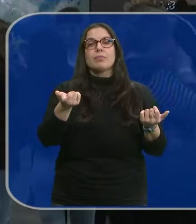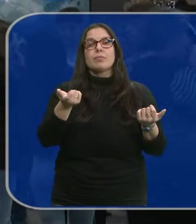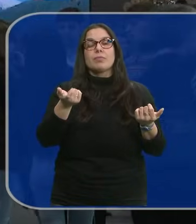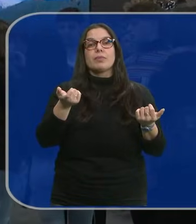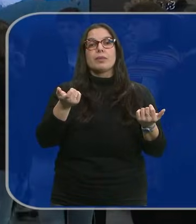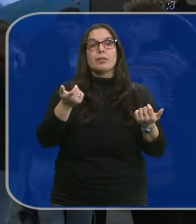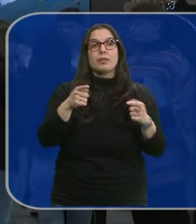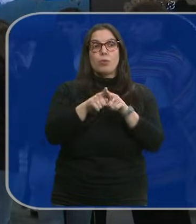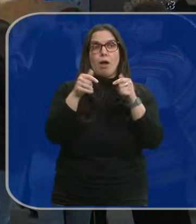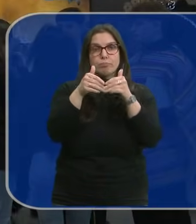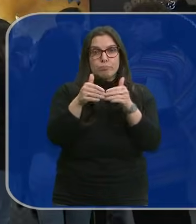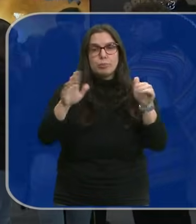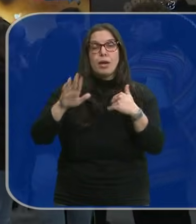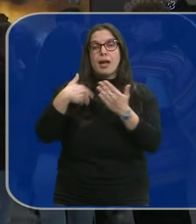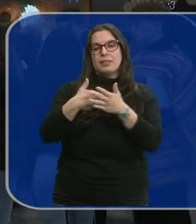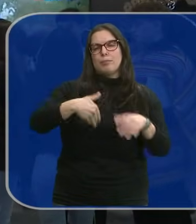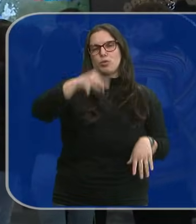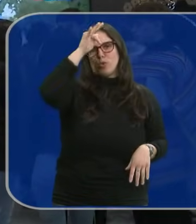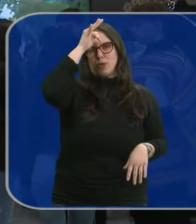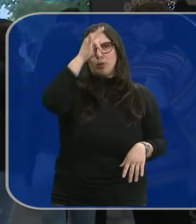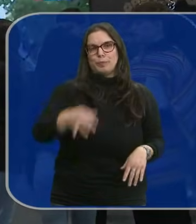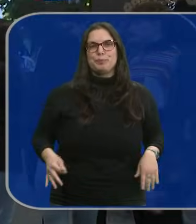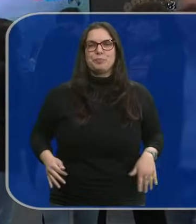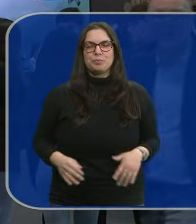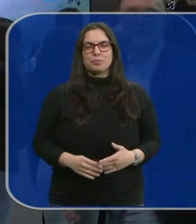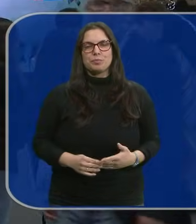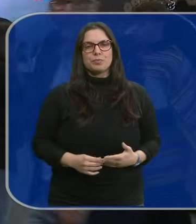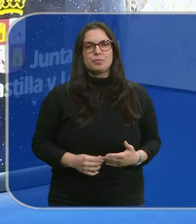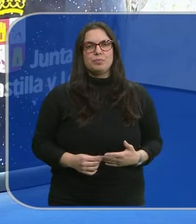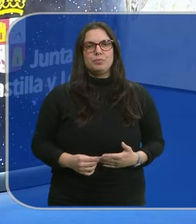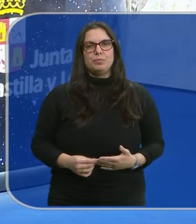tendrá su puerta abierta hasta este domingo.